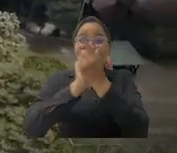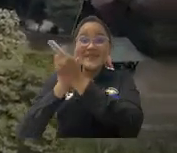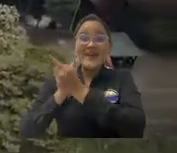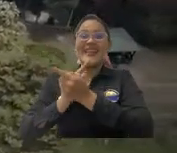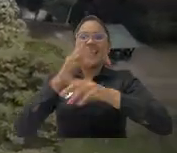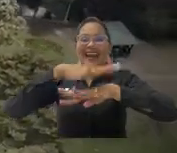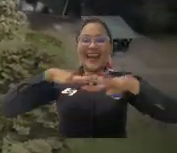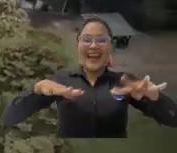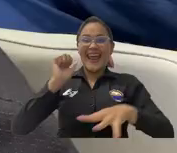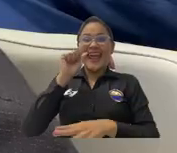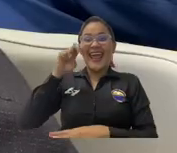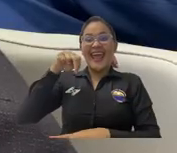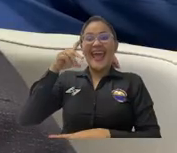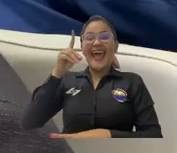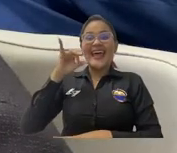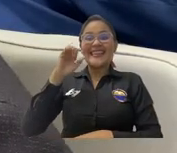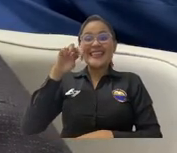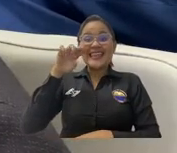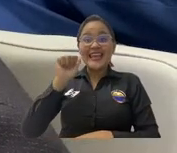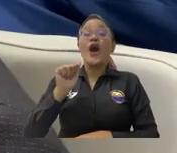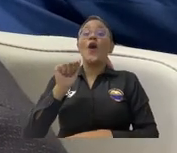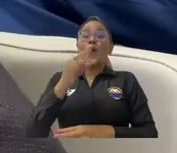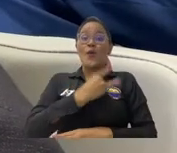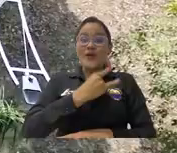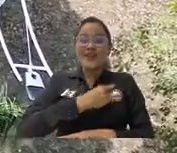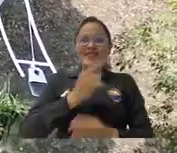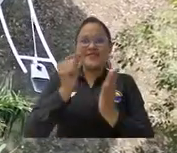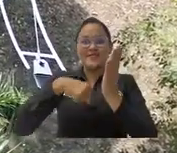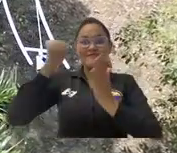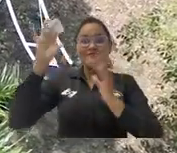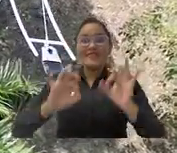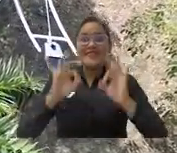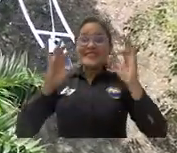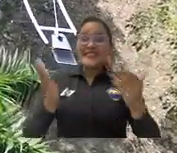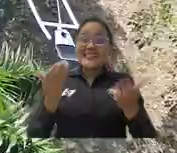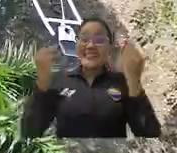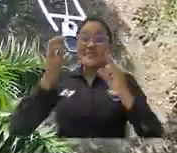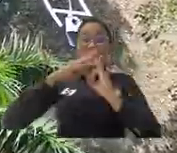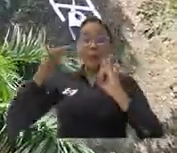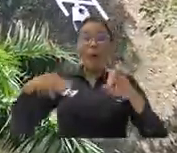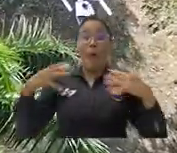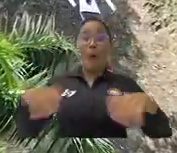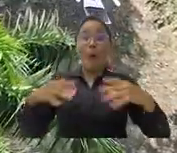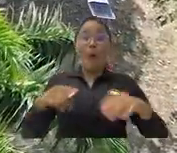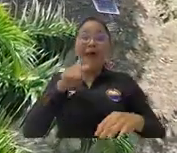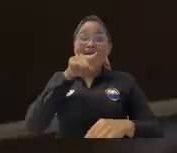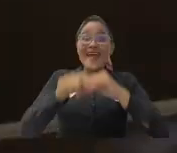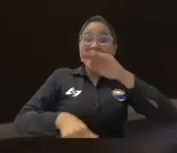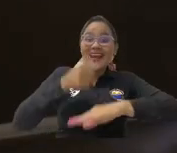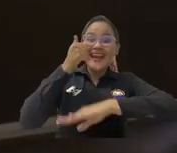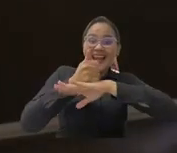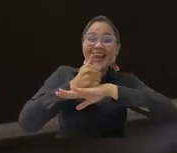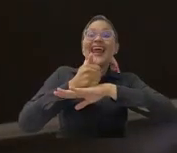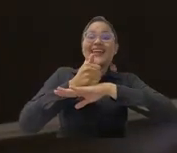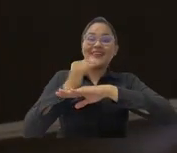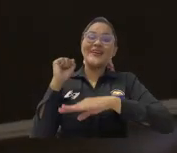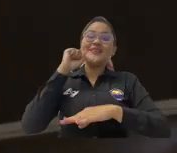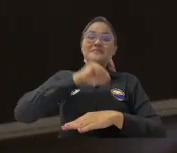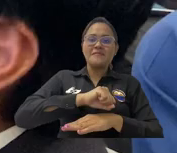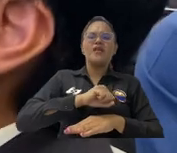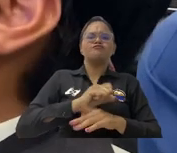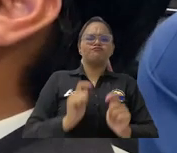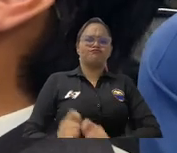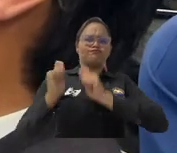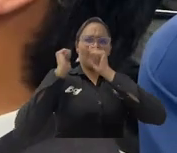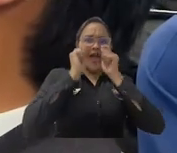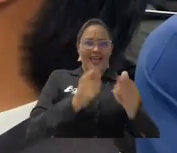El primer encuentro de Red Andina de Universidades Acreditadas fue muy fructífero para la Universidad del Magdalena, pues el rector Pablo Vera Salazar